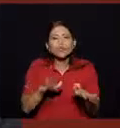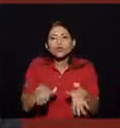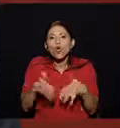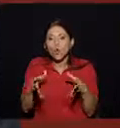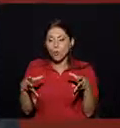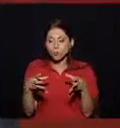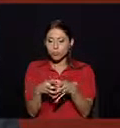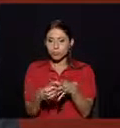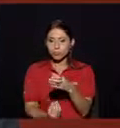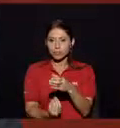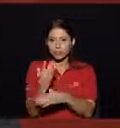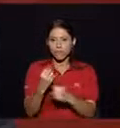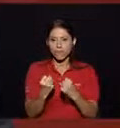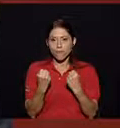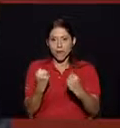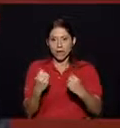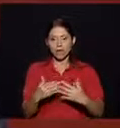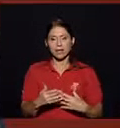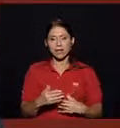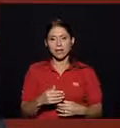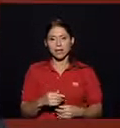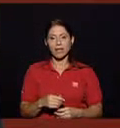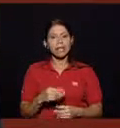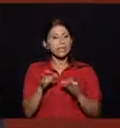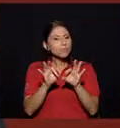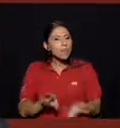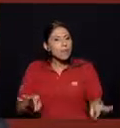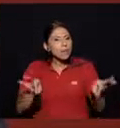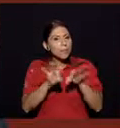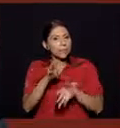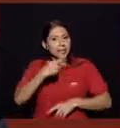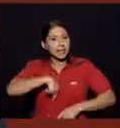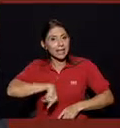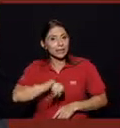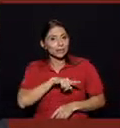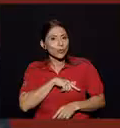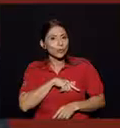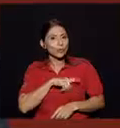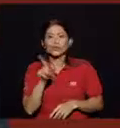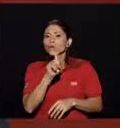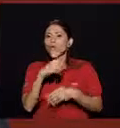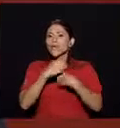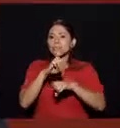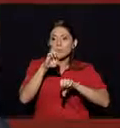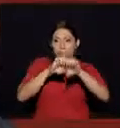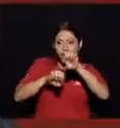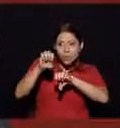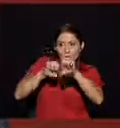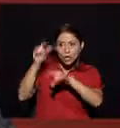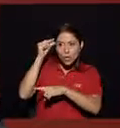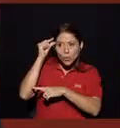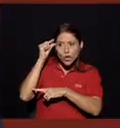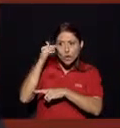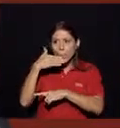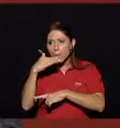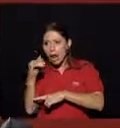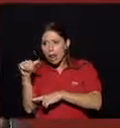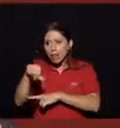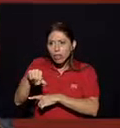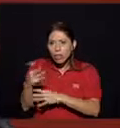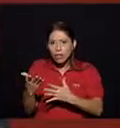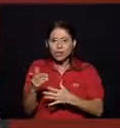país y muchas otras cosas. Y en eso es importante entender que nosotros lo que solemos hacer no es la evaluación del gobierno, de